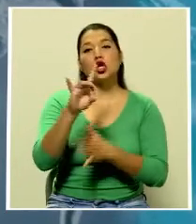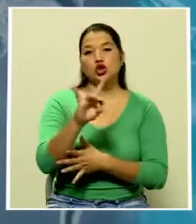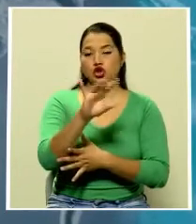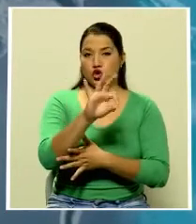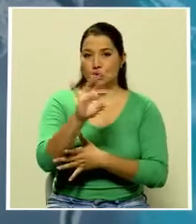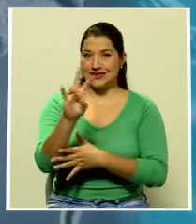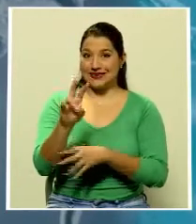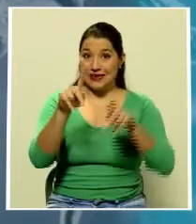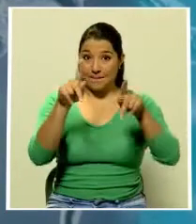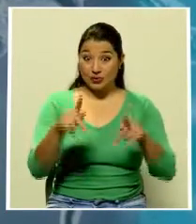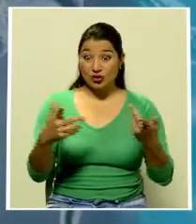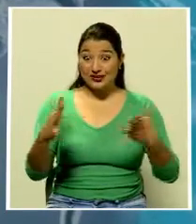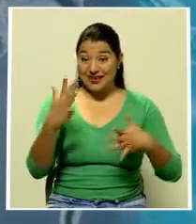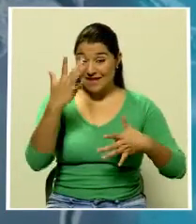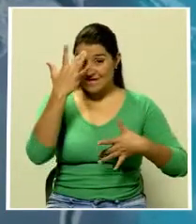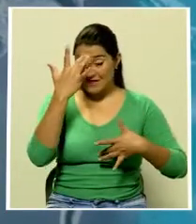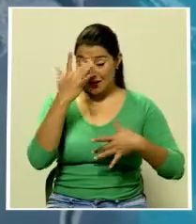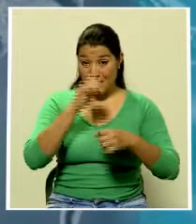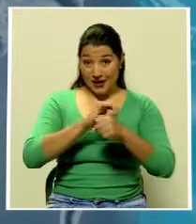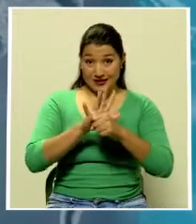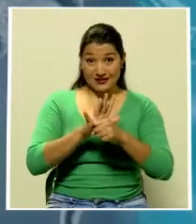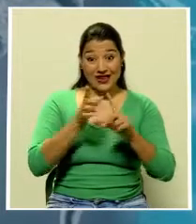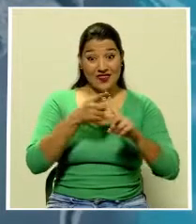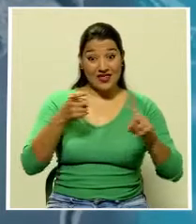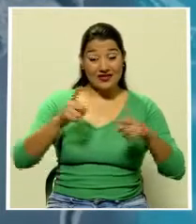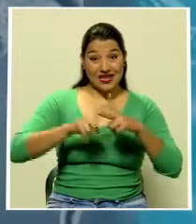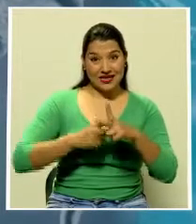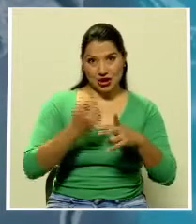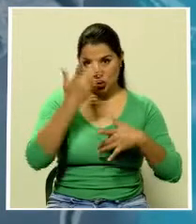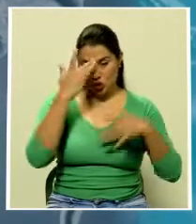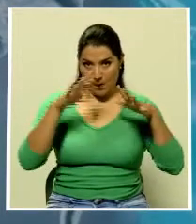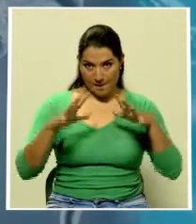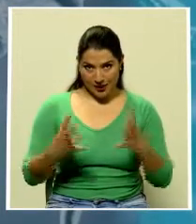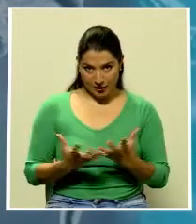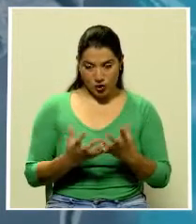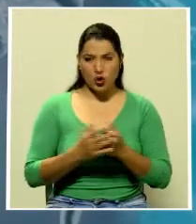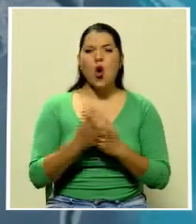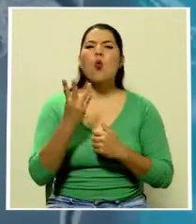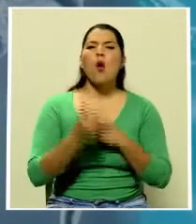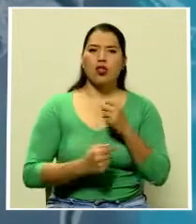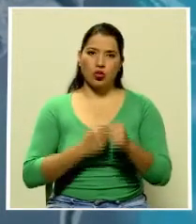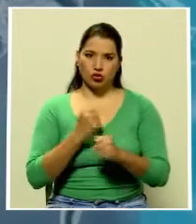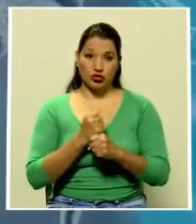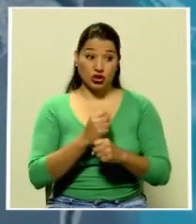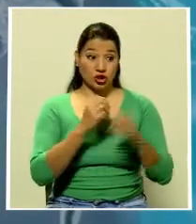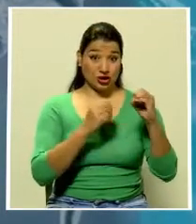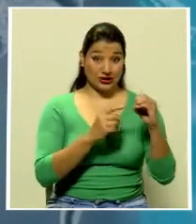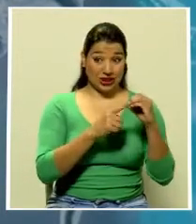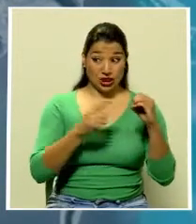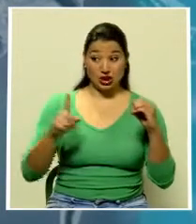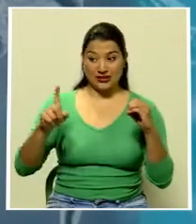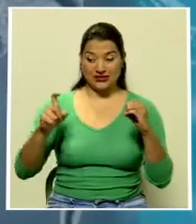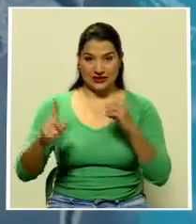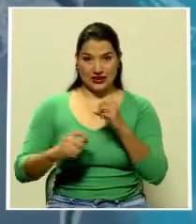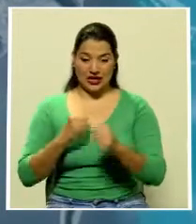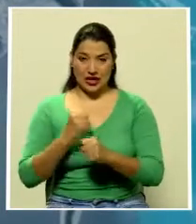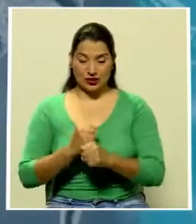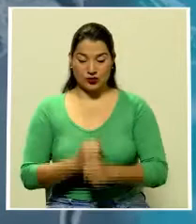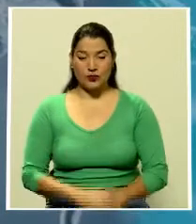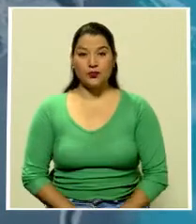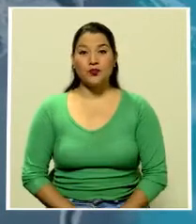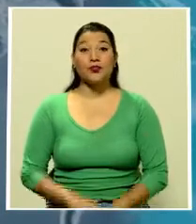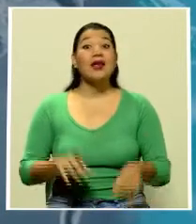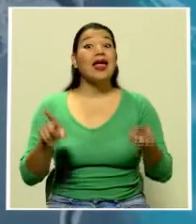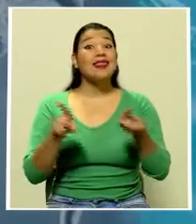49.897 casos confirmados de COVID-19 desde que inició la pandemia, en edades entre los 0 y 100 años.